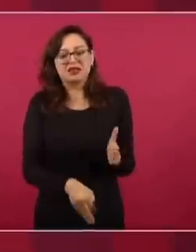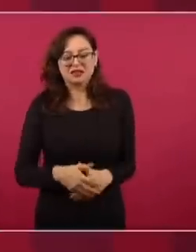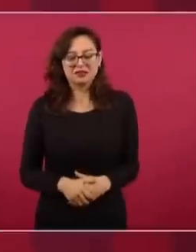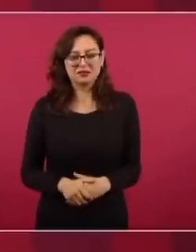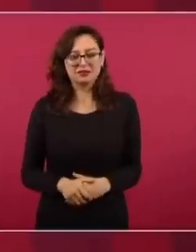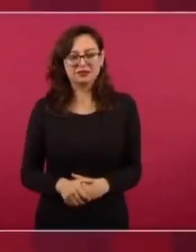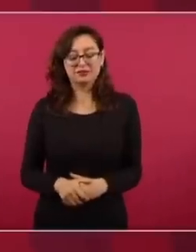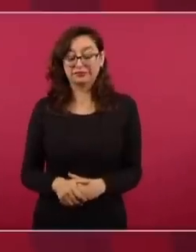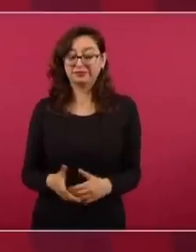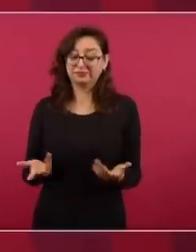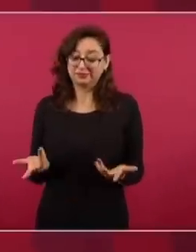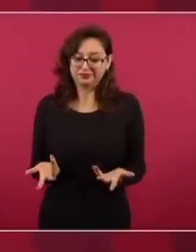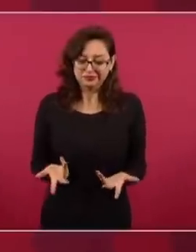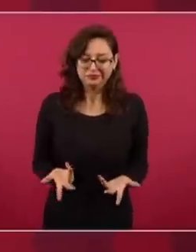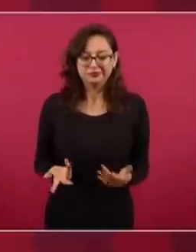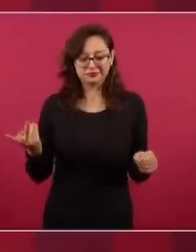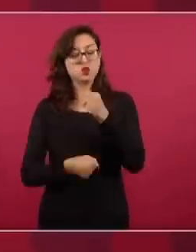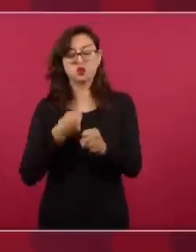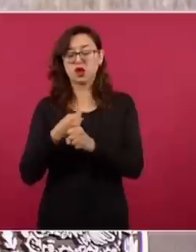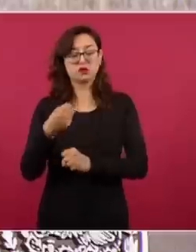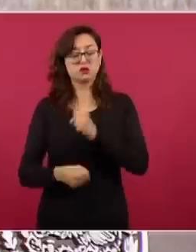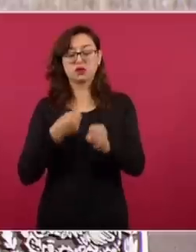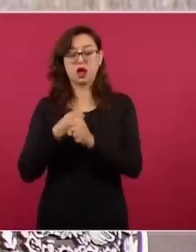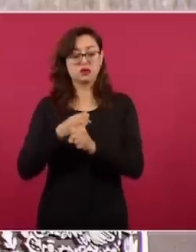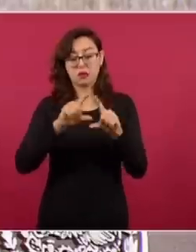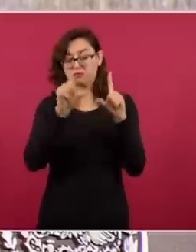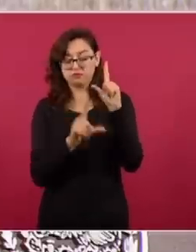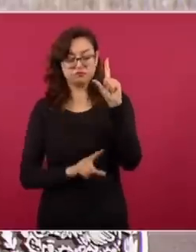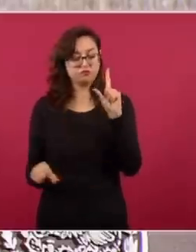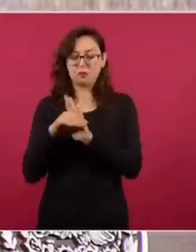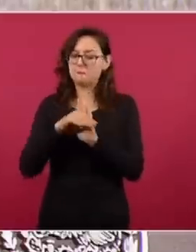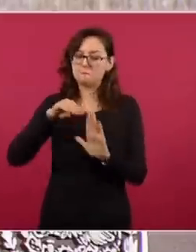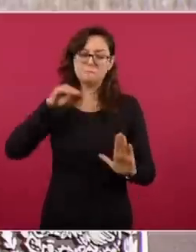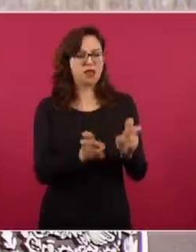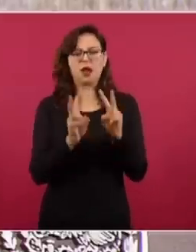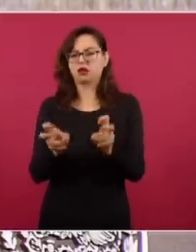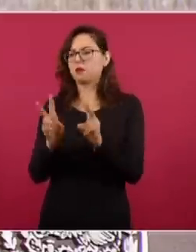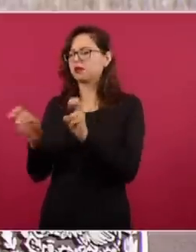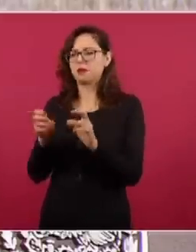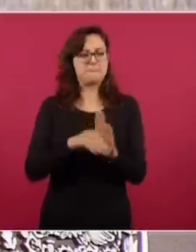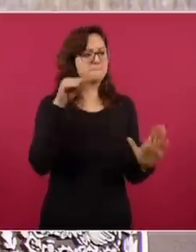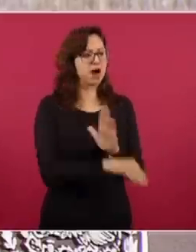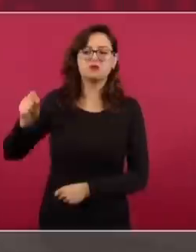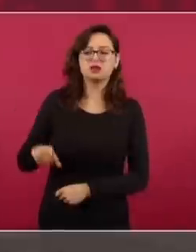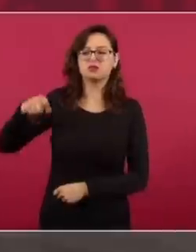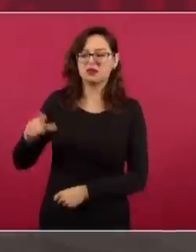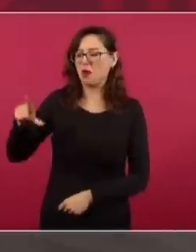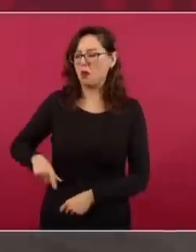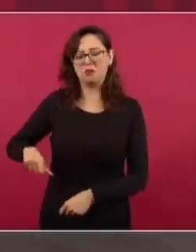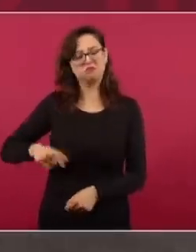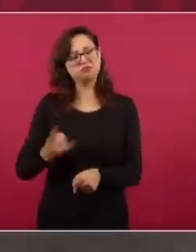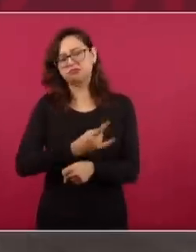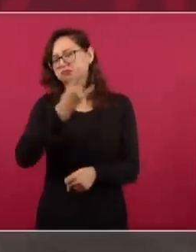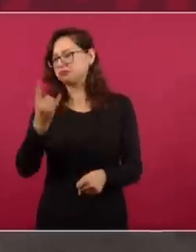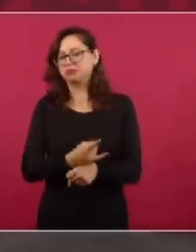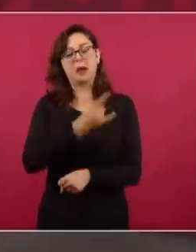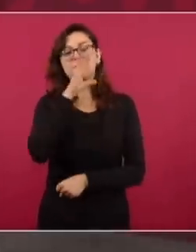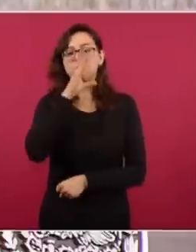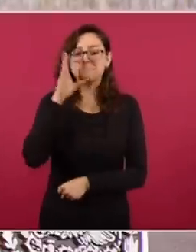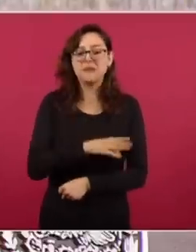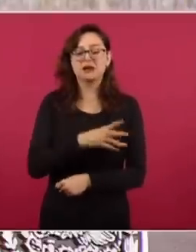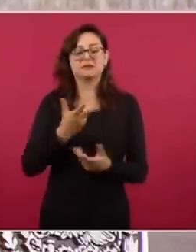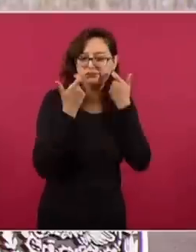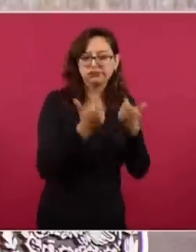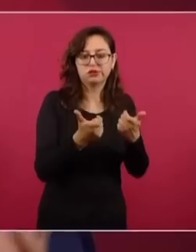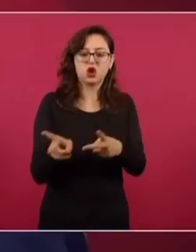estaba en decadencia. Eso fue lo que heredaron los gobiernos neoliberales, de gobiernos